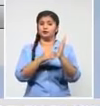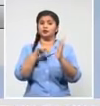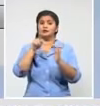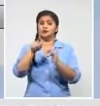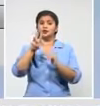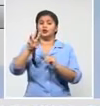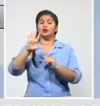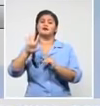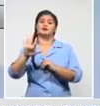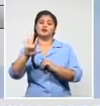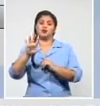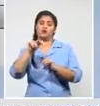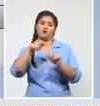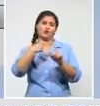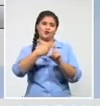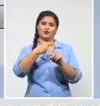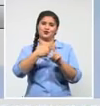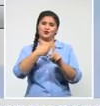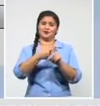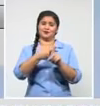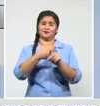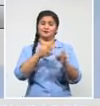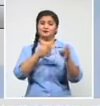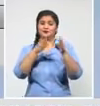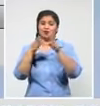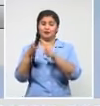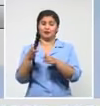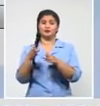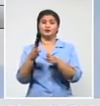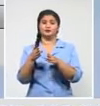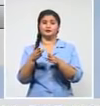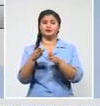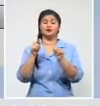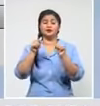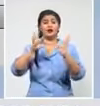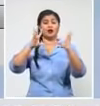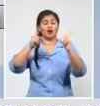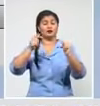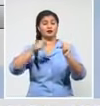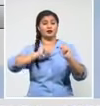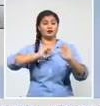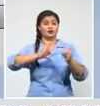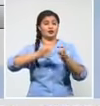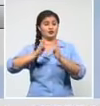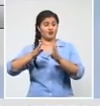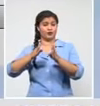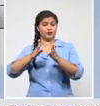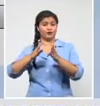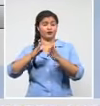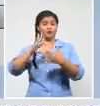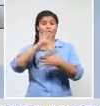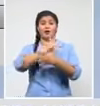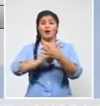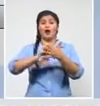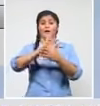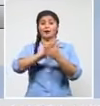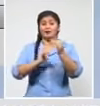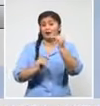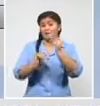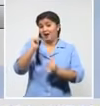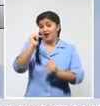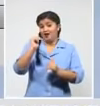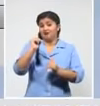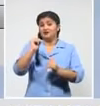1.264.135. Y la letalidad de la región de las Américas, superior a la del mundo, que es de 2,40, pues